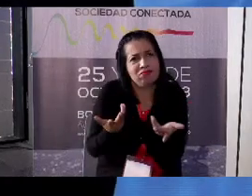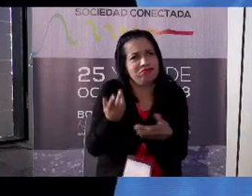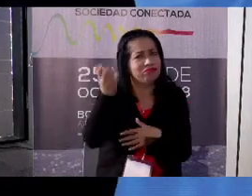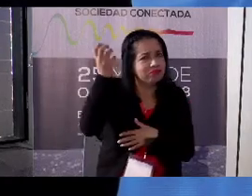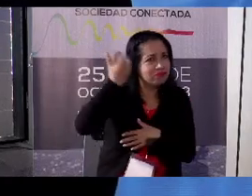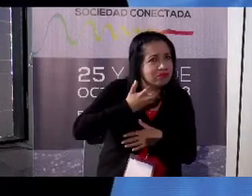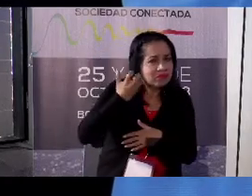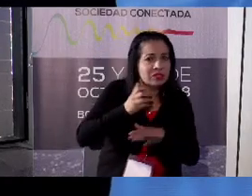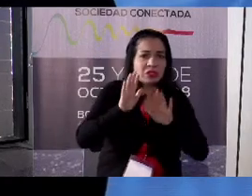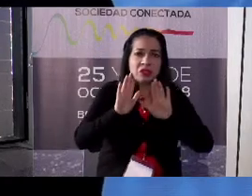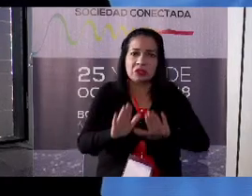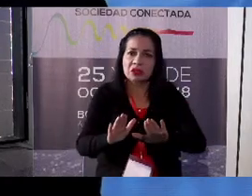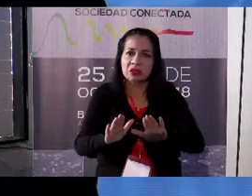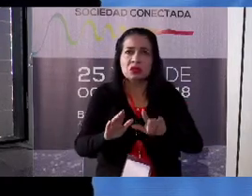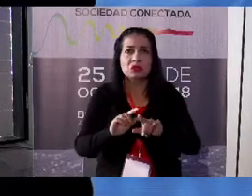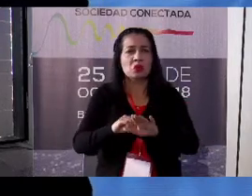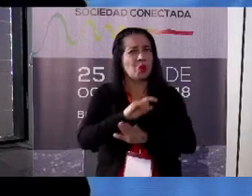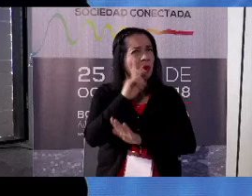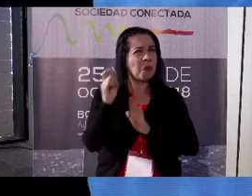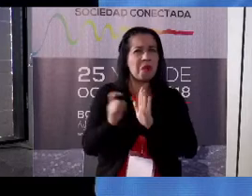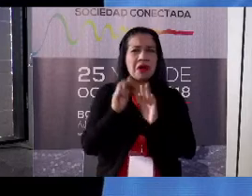están completamente